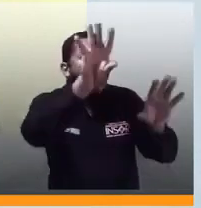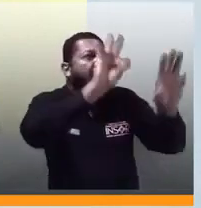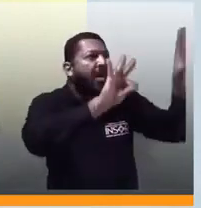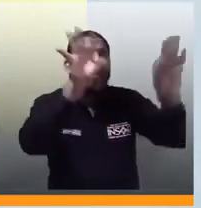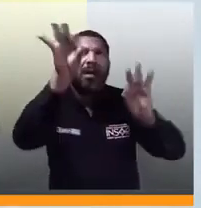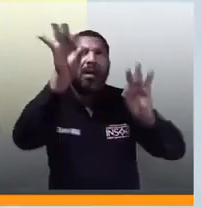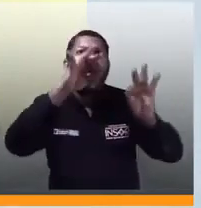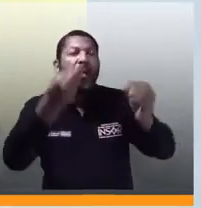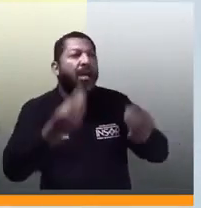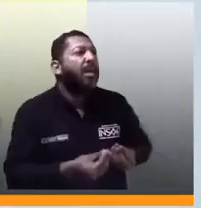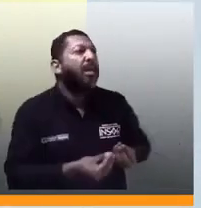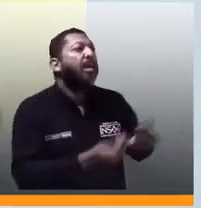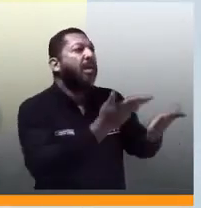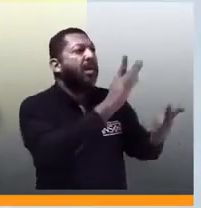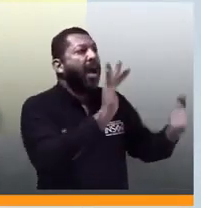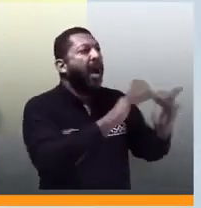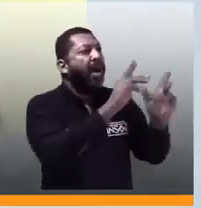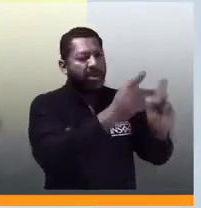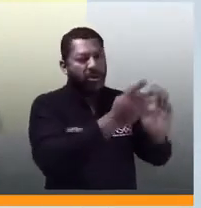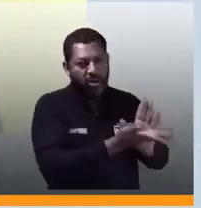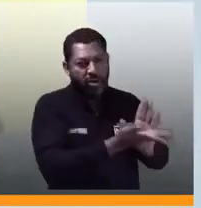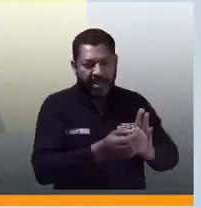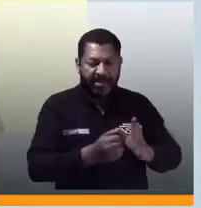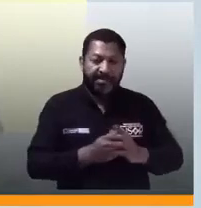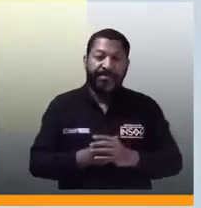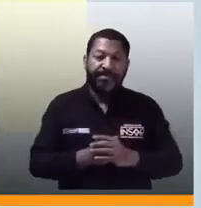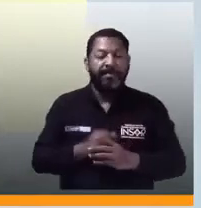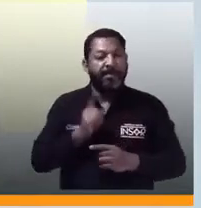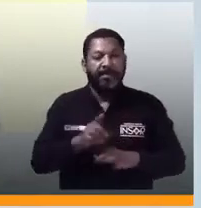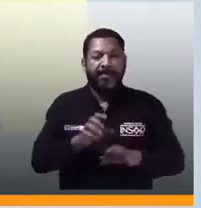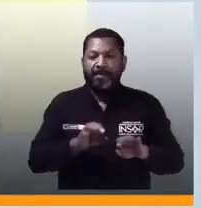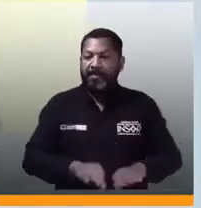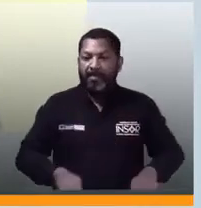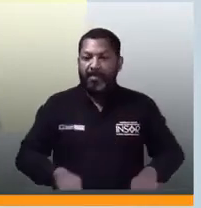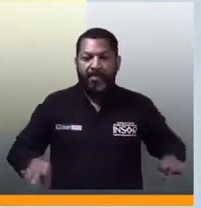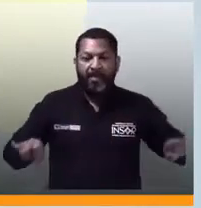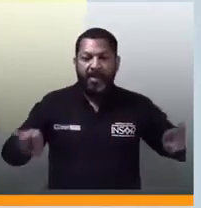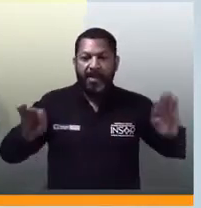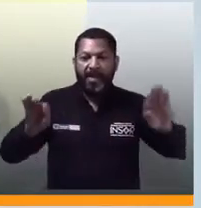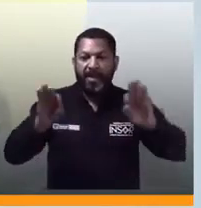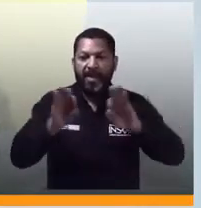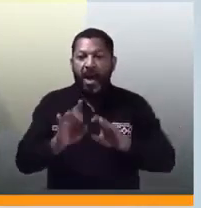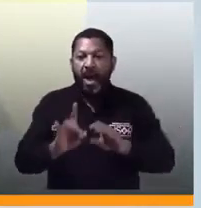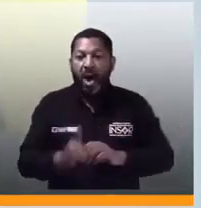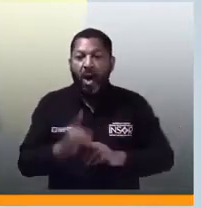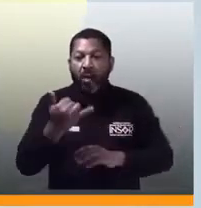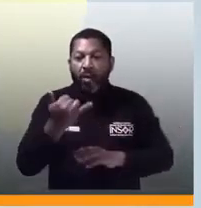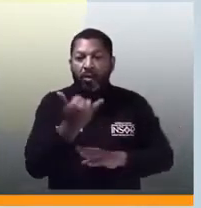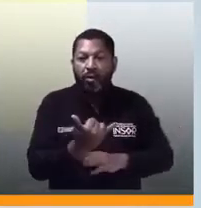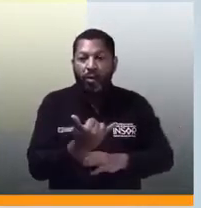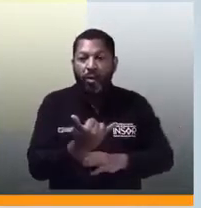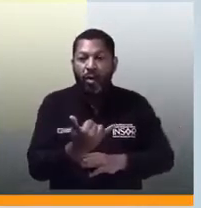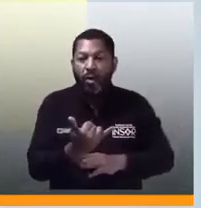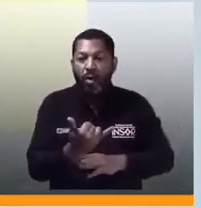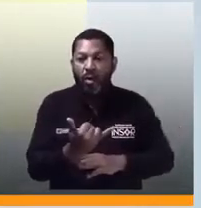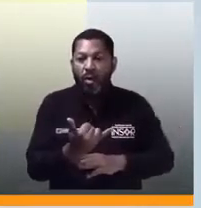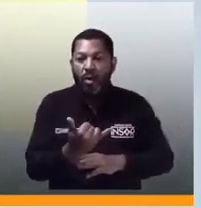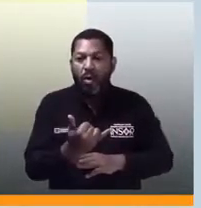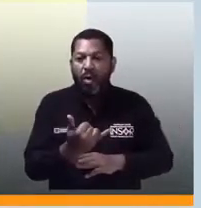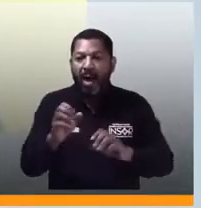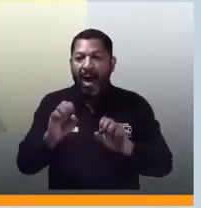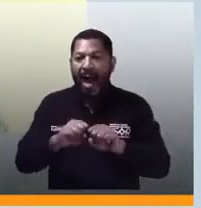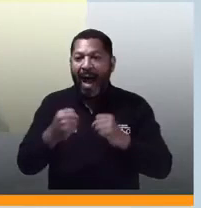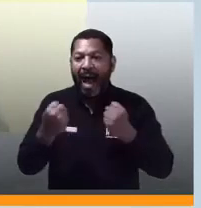a los estudiantes. Importantísimo cuando se trata de aula invertida, pero también con cualquier